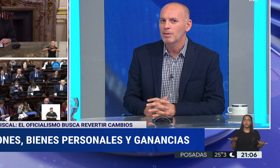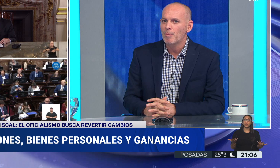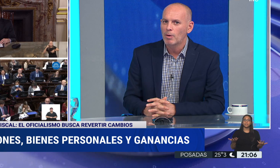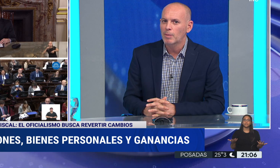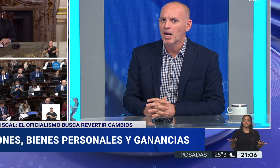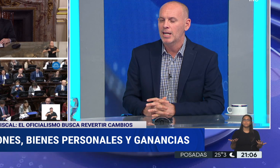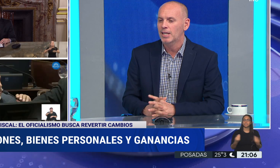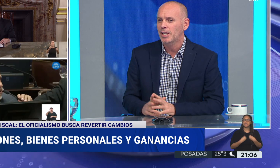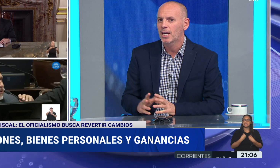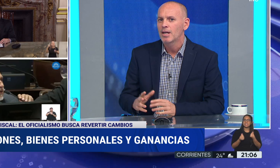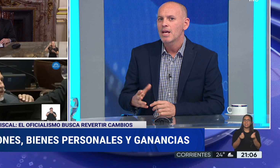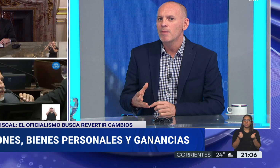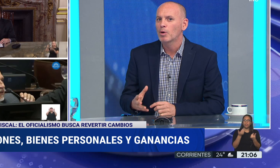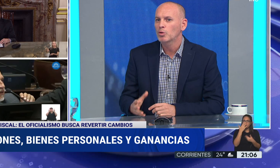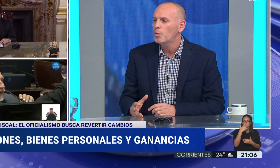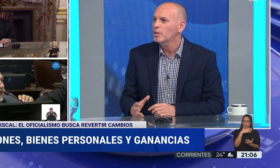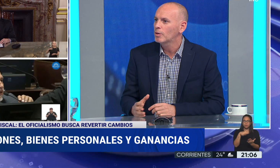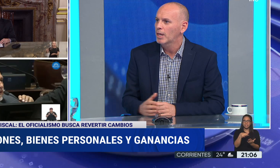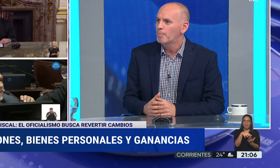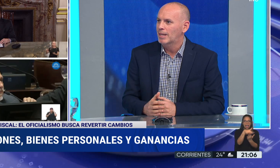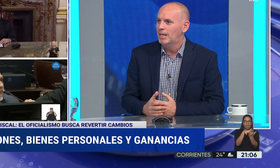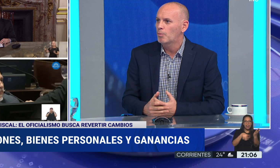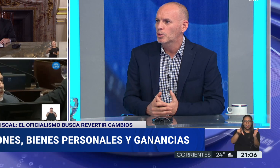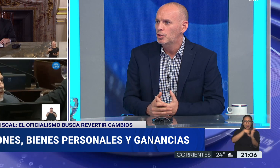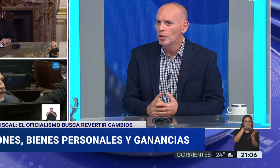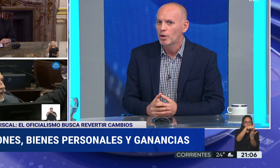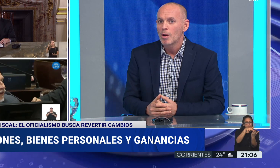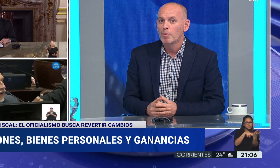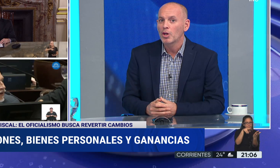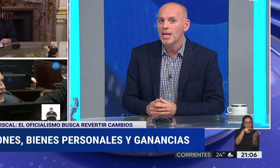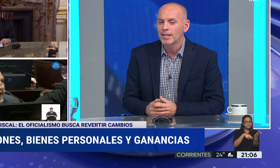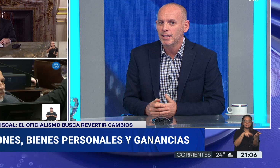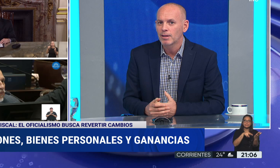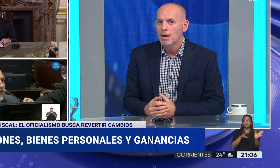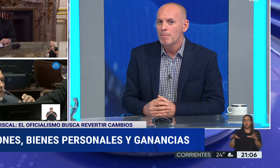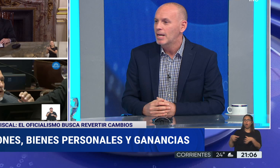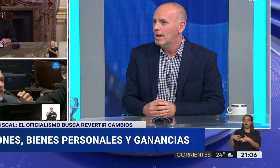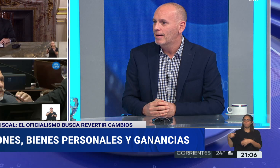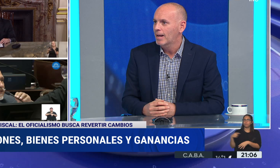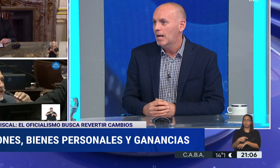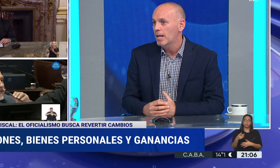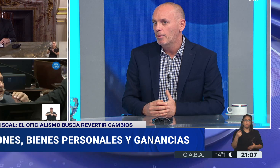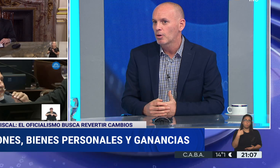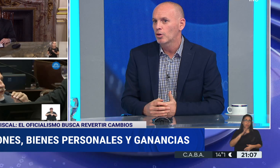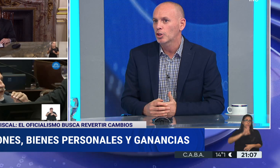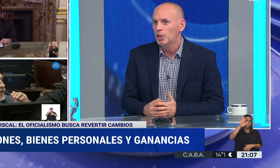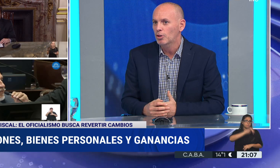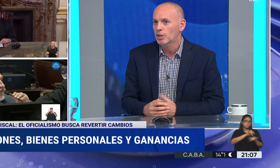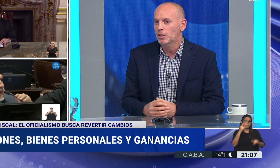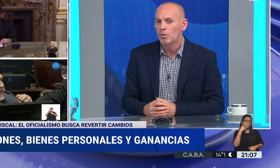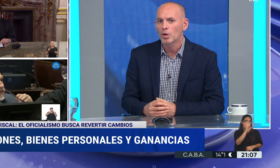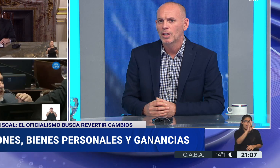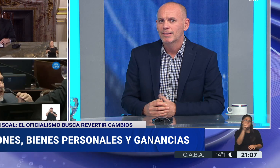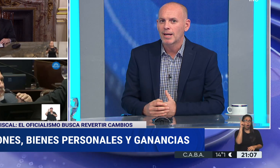que después vamos a mirar la letra chica y por supuesto de que parte de la oposición podría decir, miren, la verdad que la ley que vino con